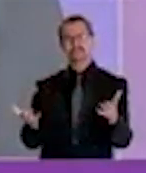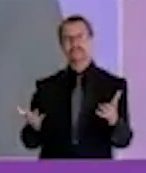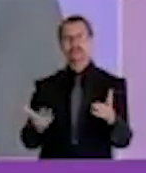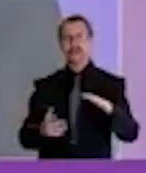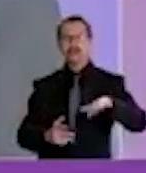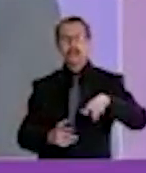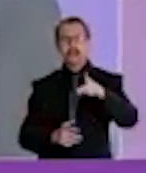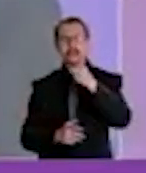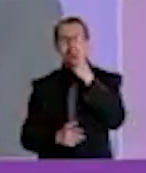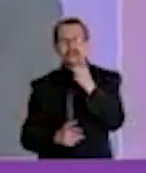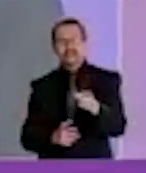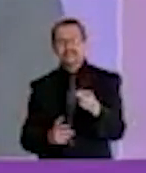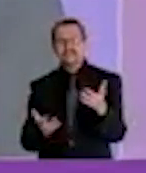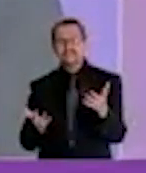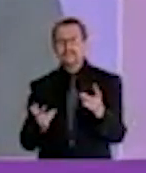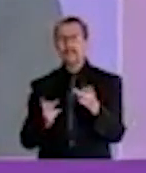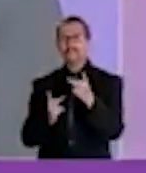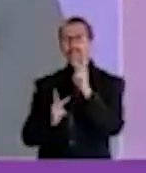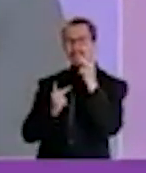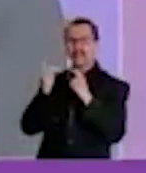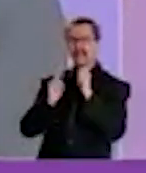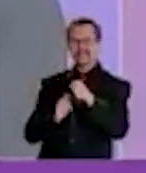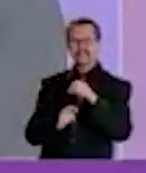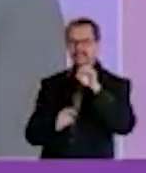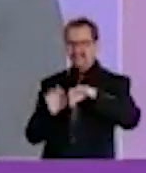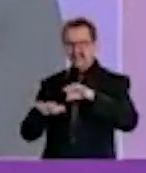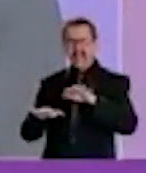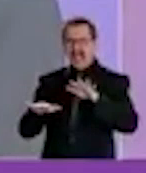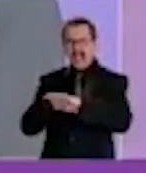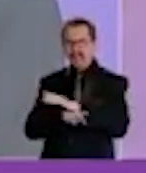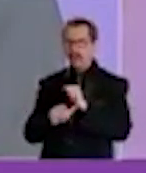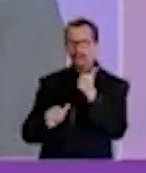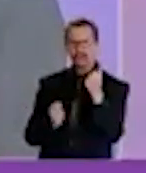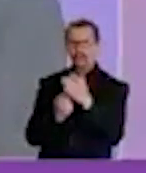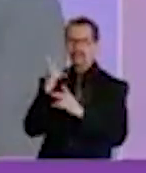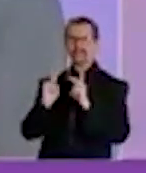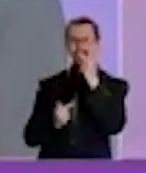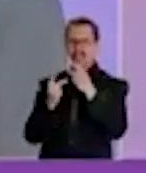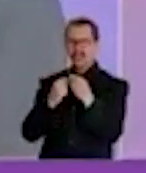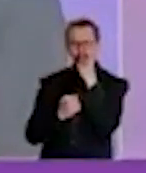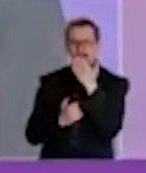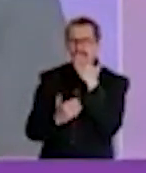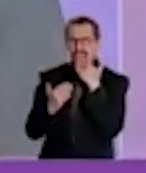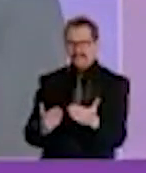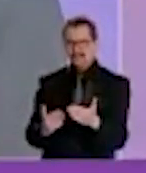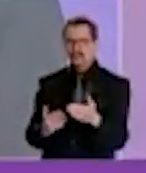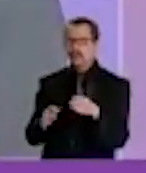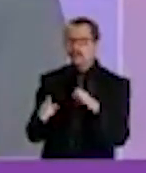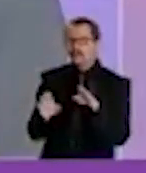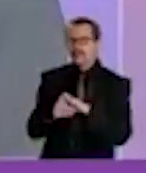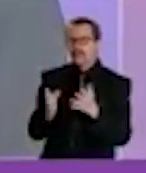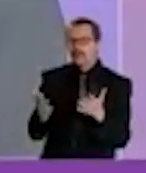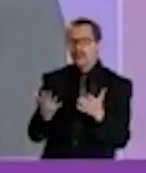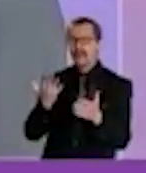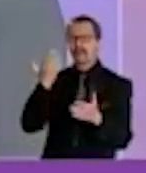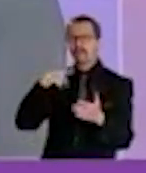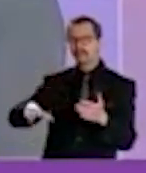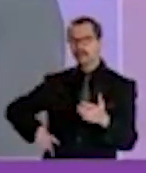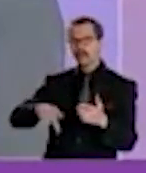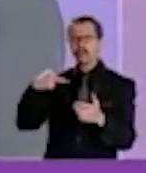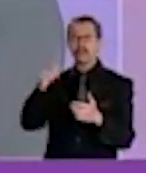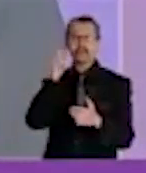de cultivo la pregunta es de nuevo como el gobernador de guerrero comparó hace poco su estado con afganistán una comparación